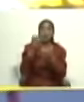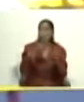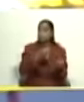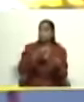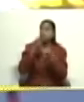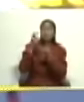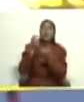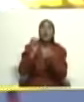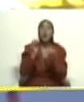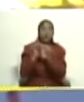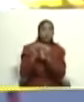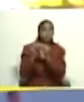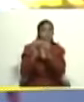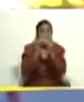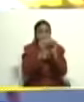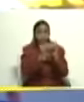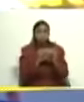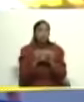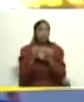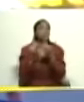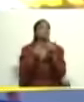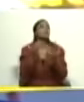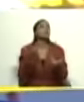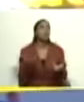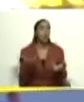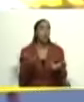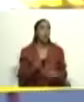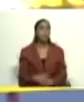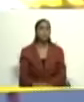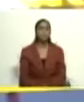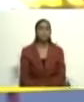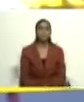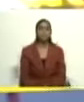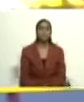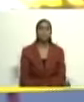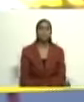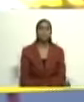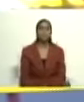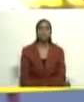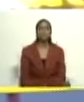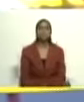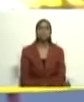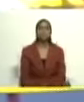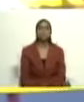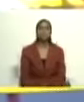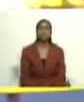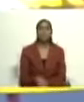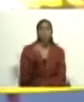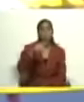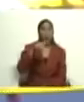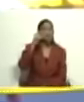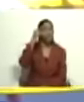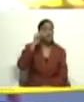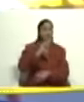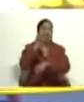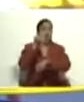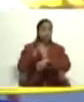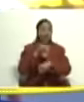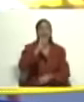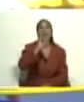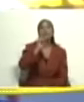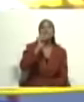o productos ya terminados. Como usted sabe, presidente, hoy en el Día Nacional de la Industria Nacional hemos